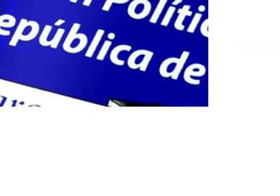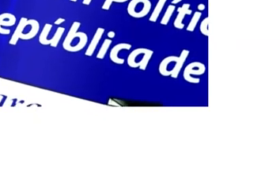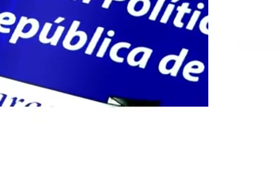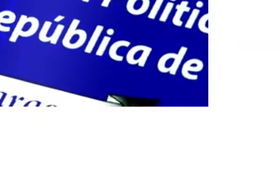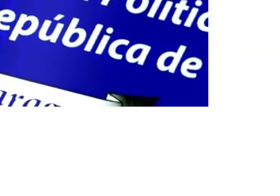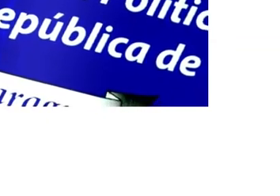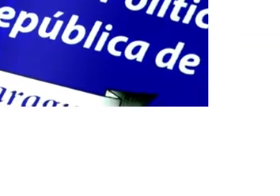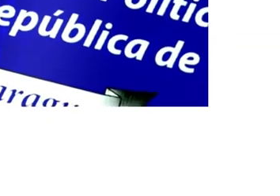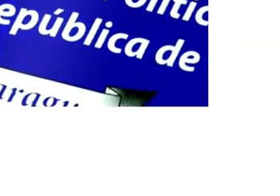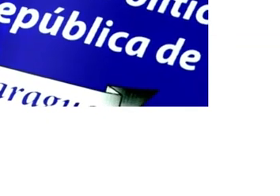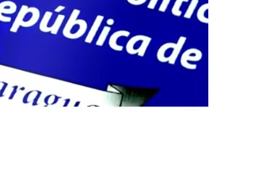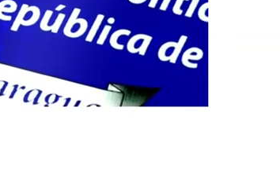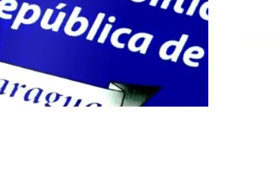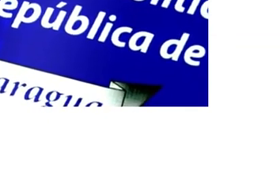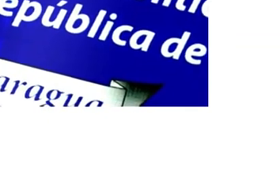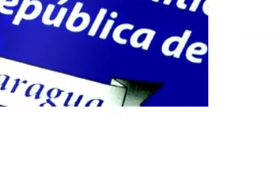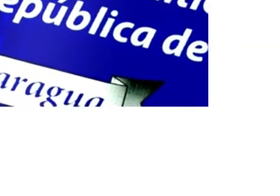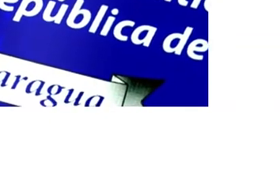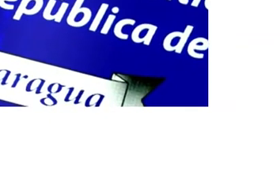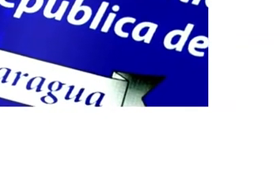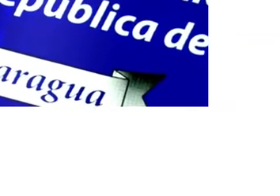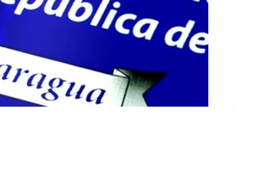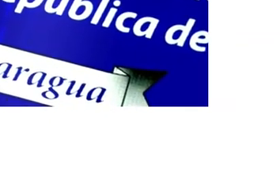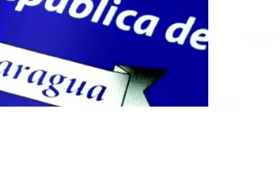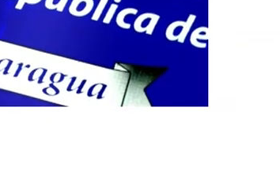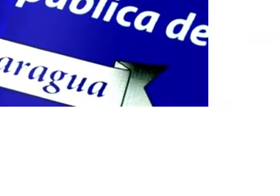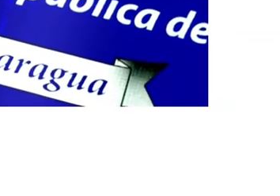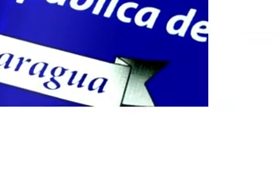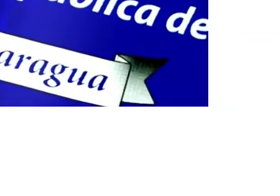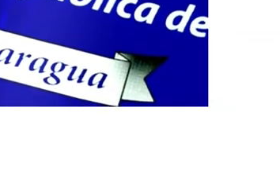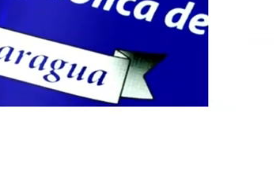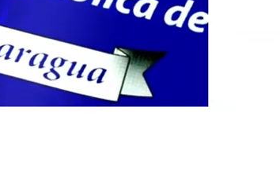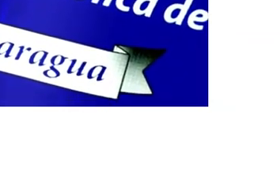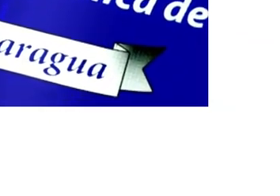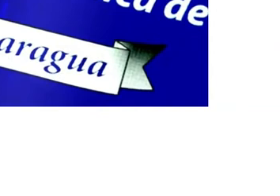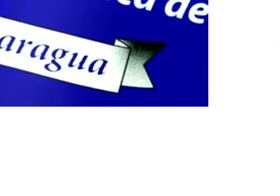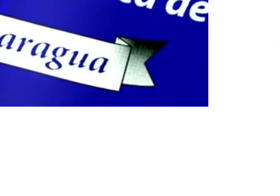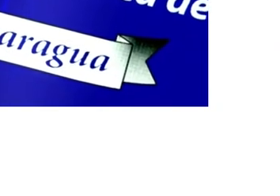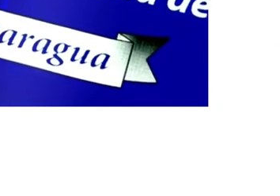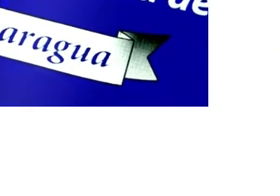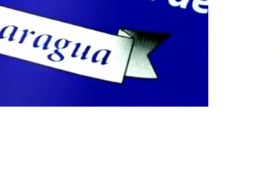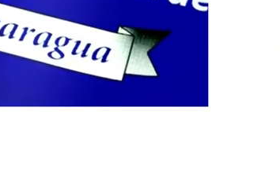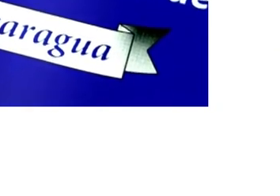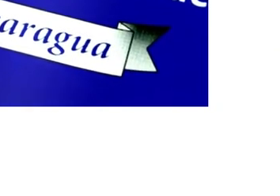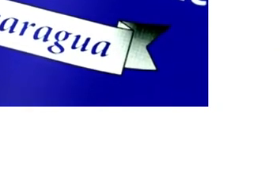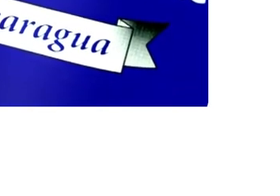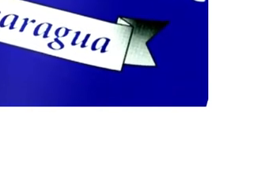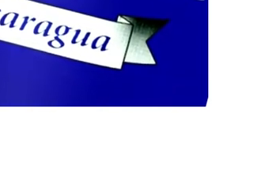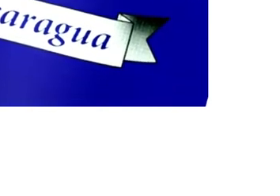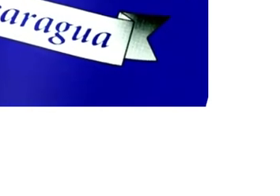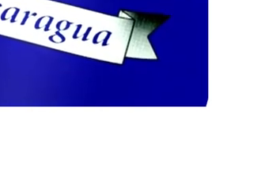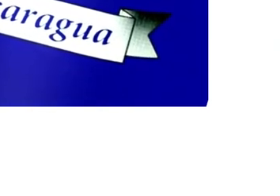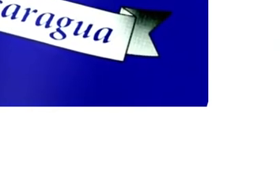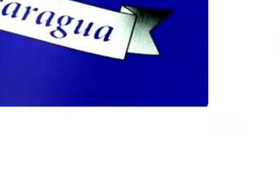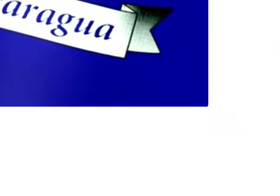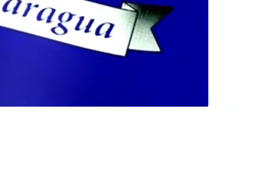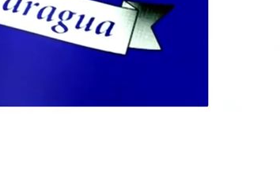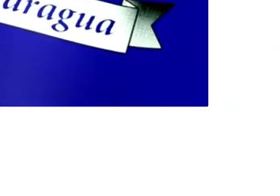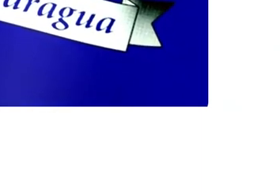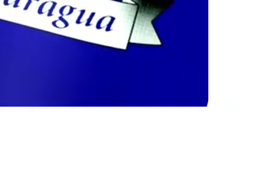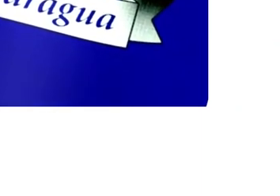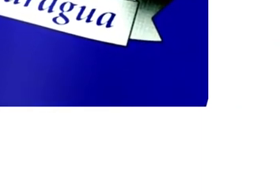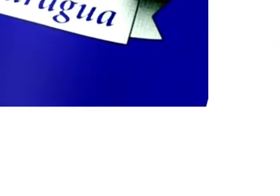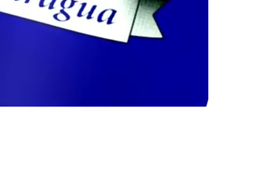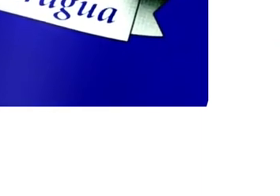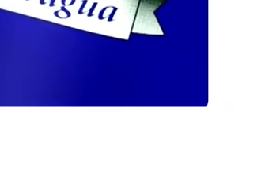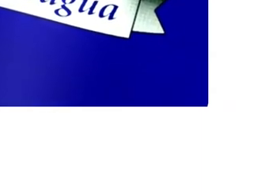113. Corresponde al Presidente de la República la formulación del proyecto de ley anual del presupuesto, el que deberá someter para su